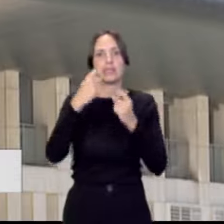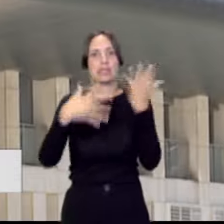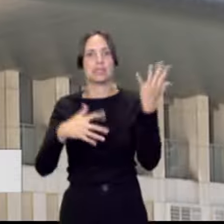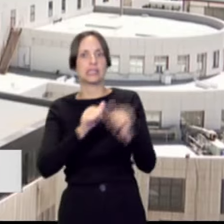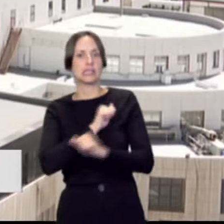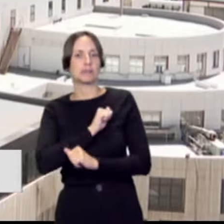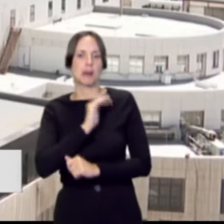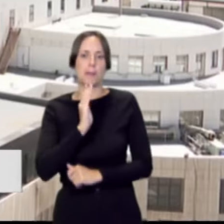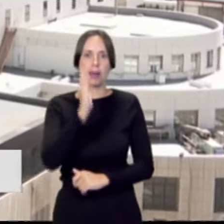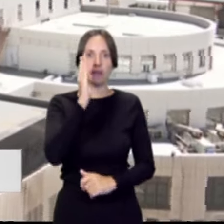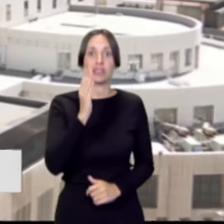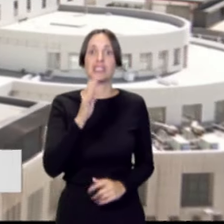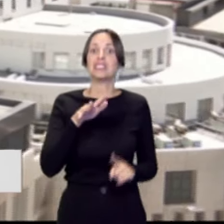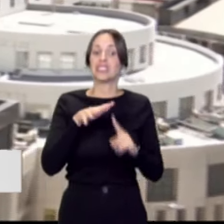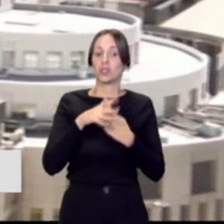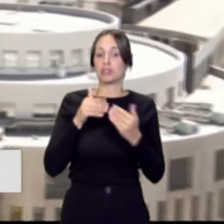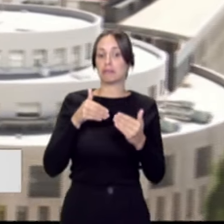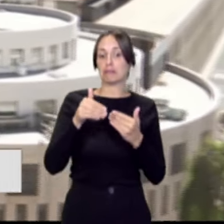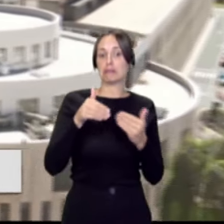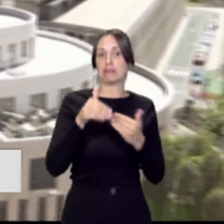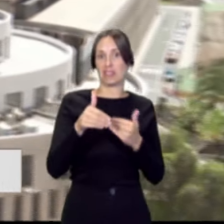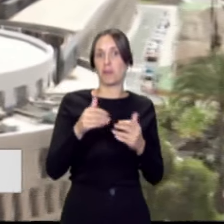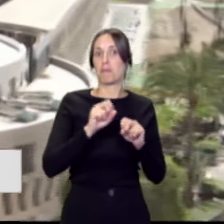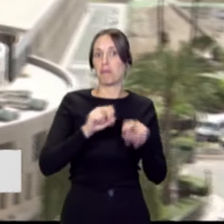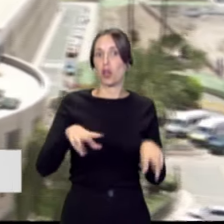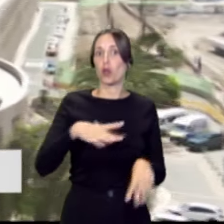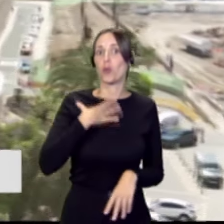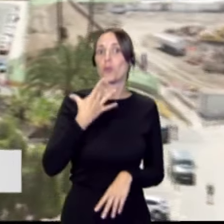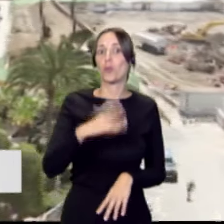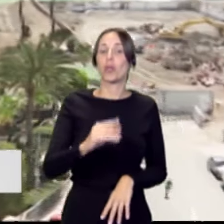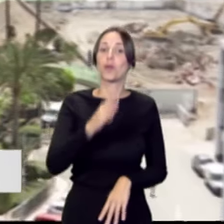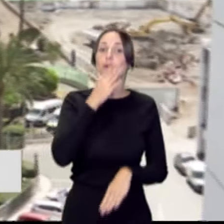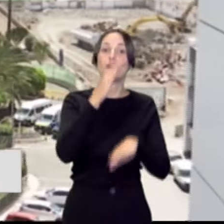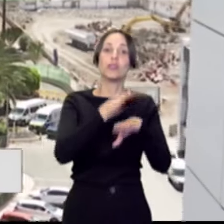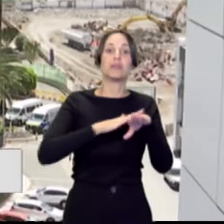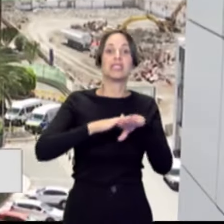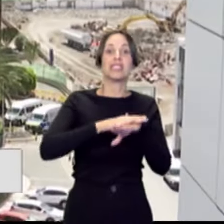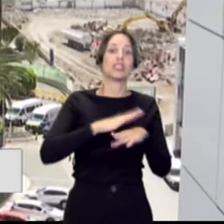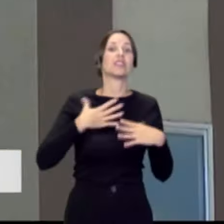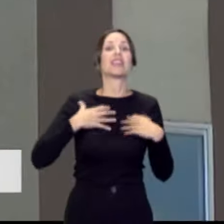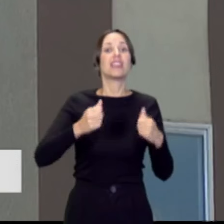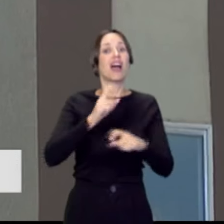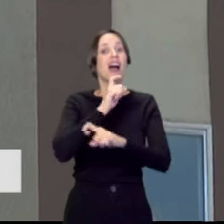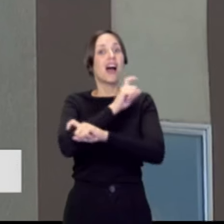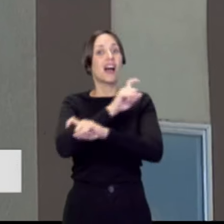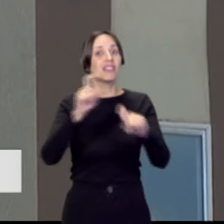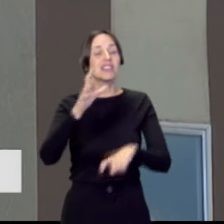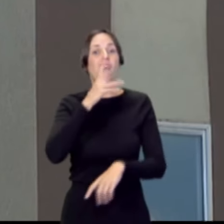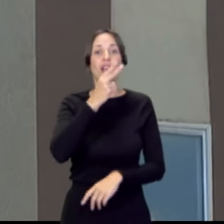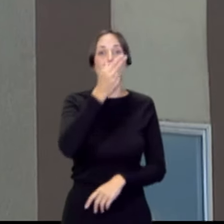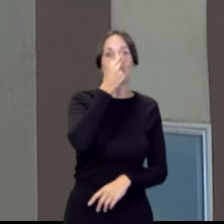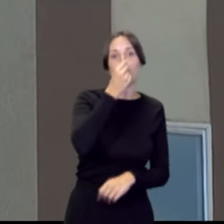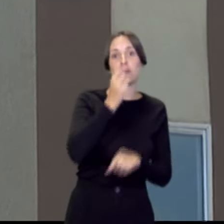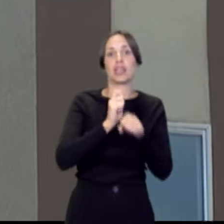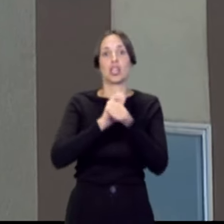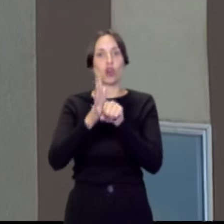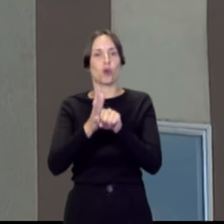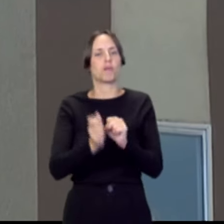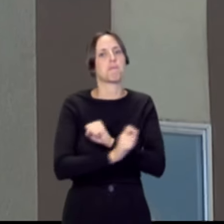puede empeorar en los próximos días después de que el Ministerio de Sanidad haya alertado de un pico de gripe y COVID.